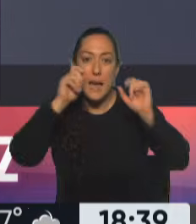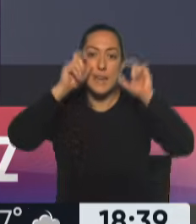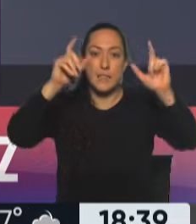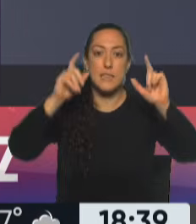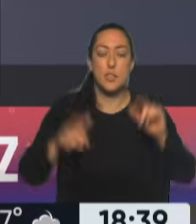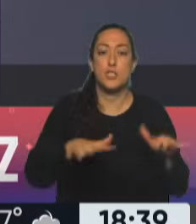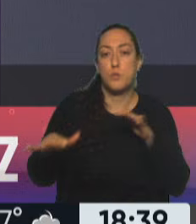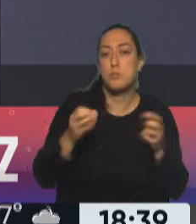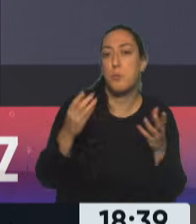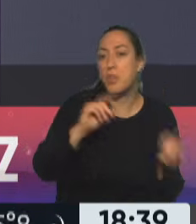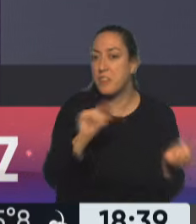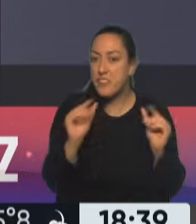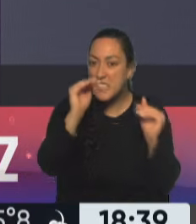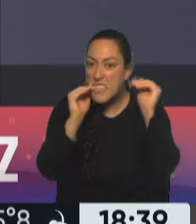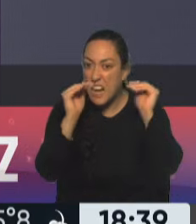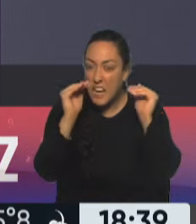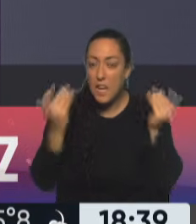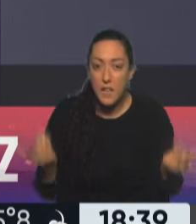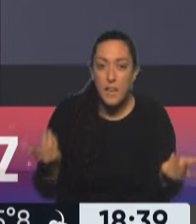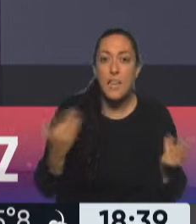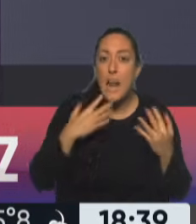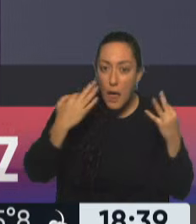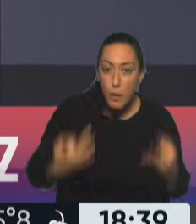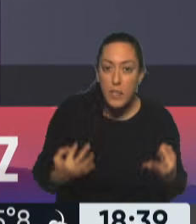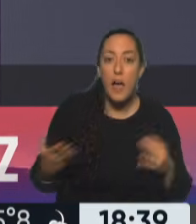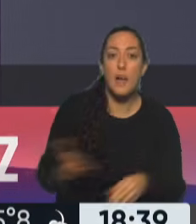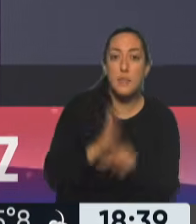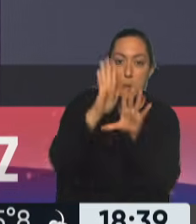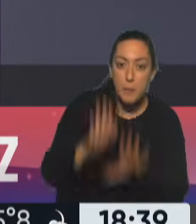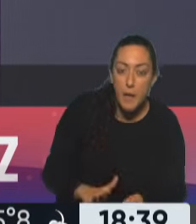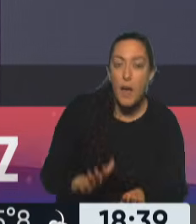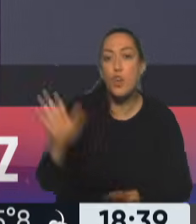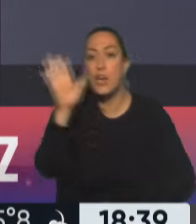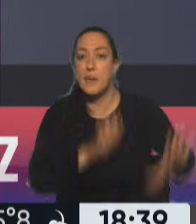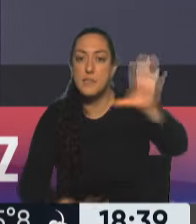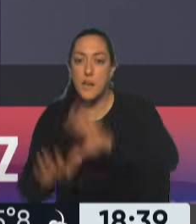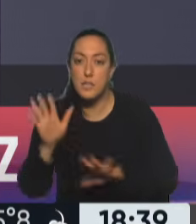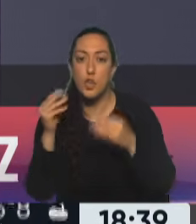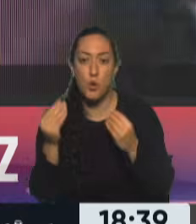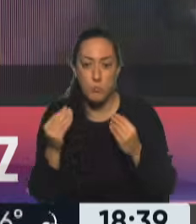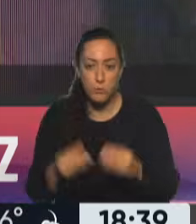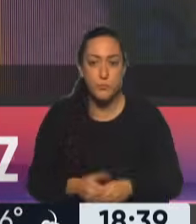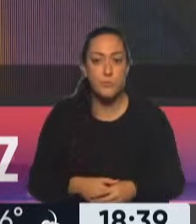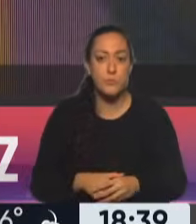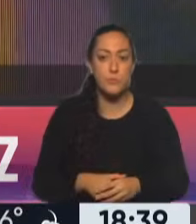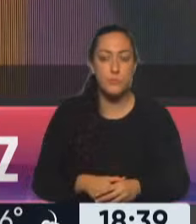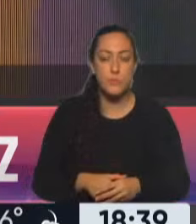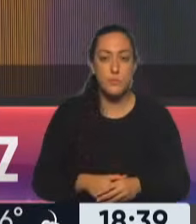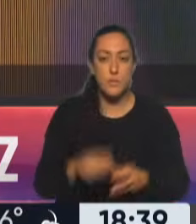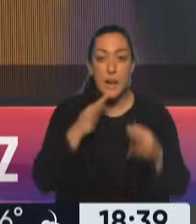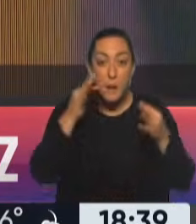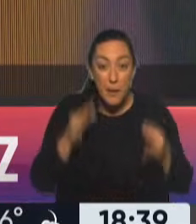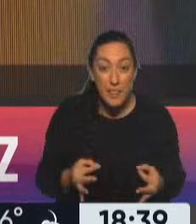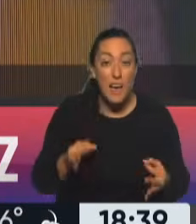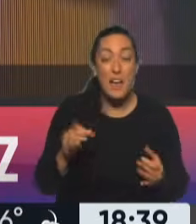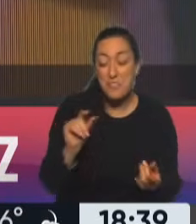esto, por la diferencia y realmente cómo se preparan y cómo se organizan las diferentes políticas. Hay una realidad, ya sabemos que la diferencia va a